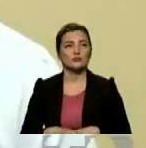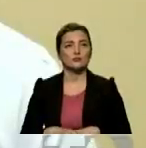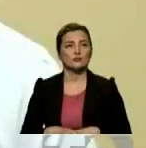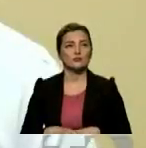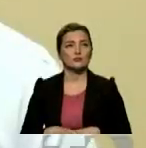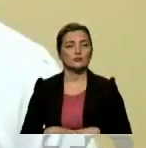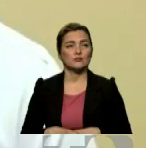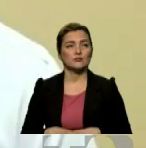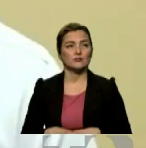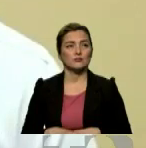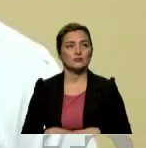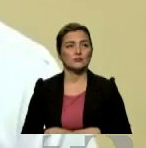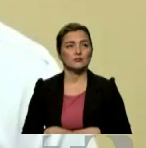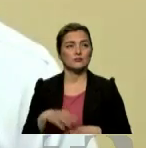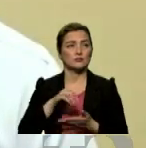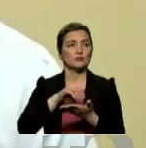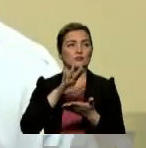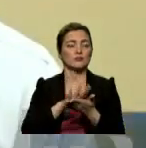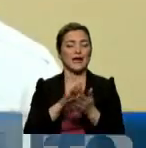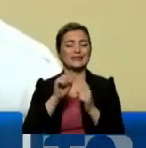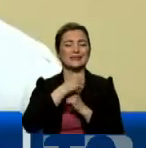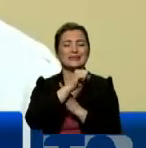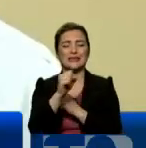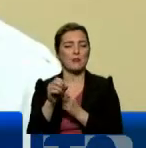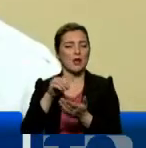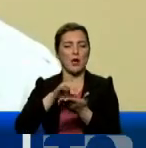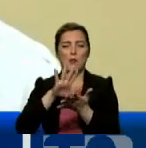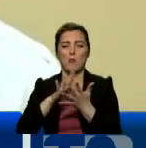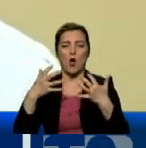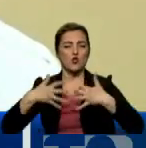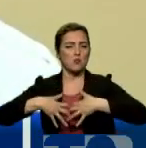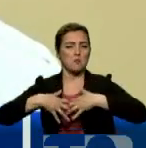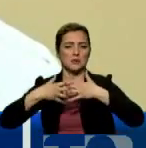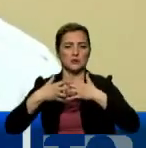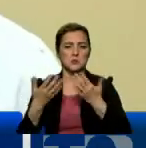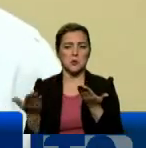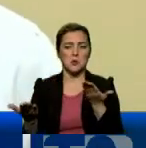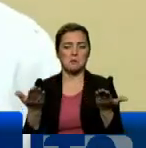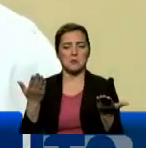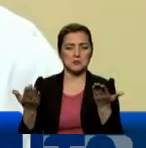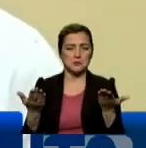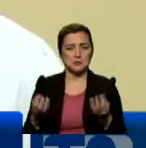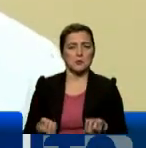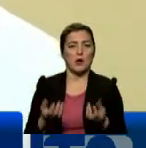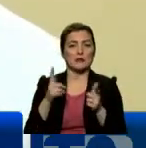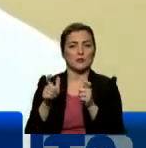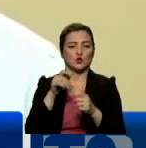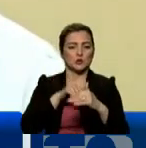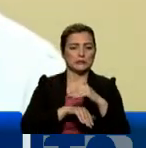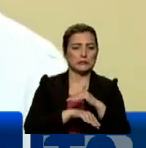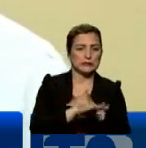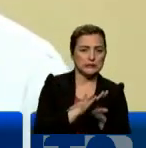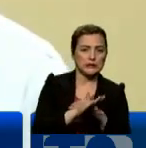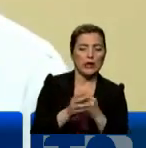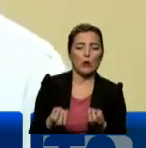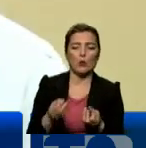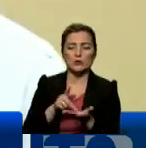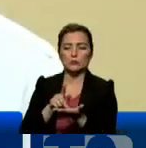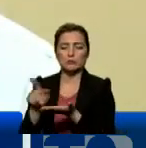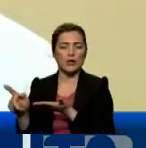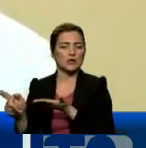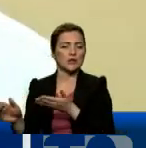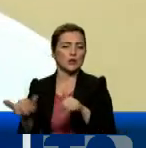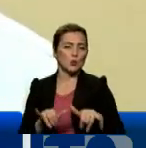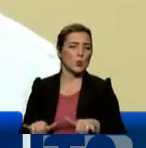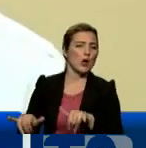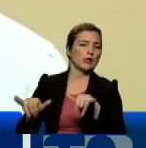Prácticamente tendremos ya implementado este nuevo sistema para contrastar lo que es la información que generan las